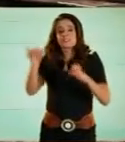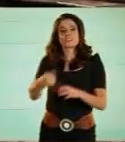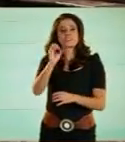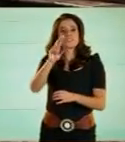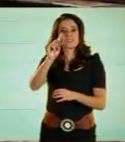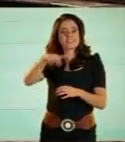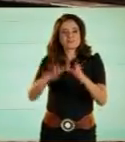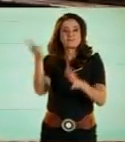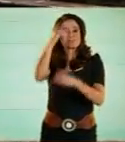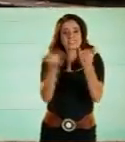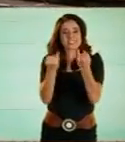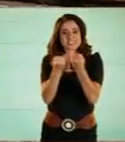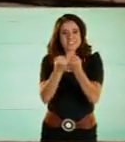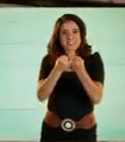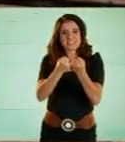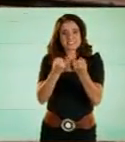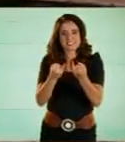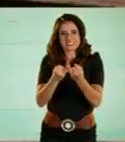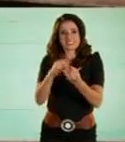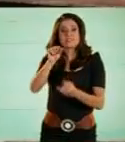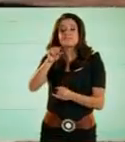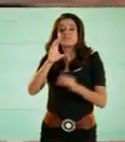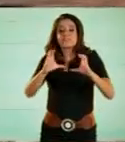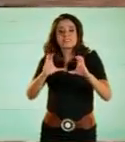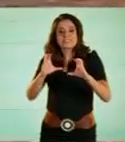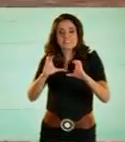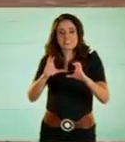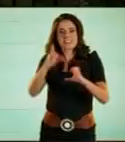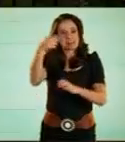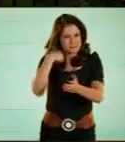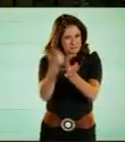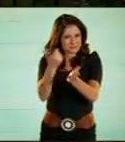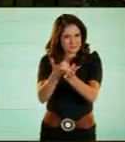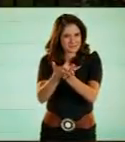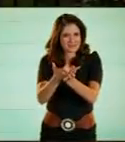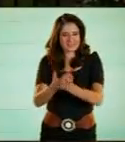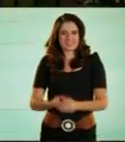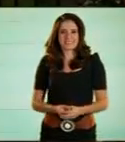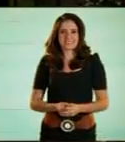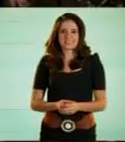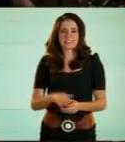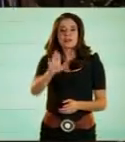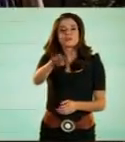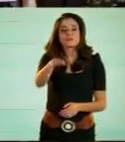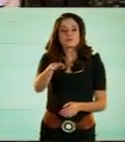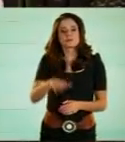¿Cómo, Jordan? Ah. ¿Qué tal? ¡Ah, no, no, no! ¡Me las vas a pagar! Oye,